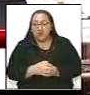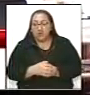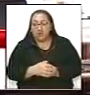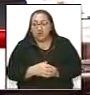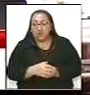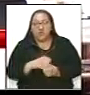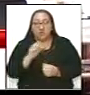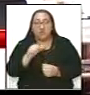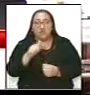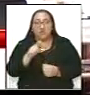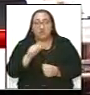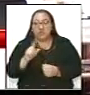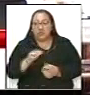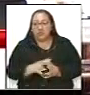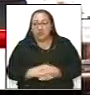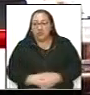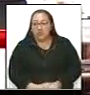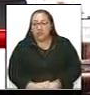Milagros Salazar.